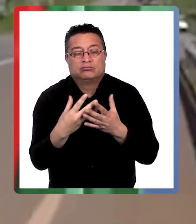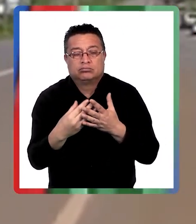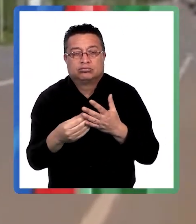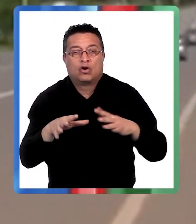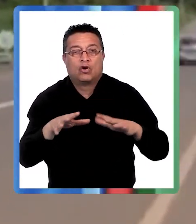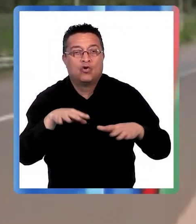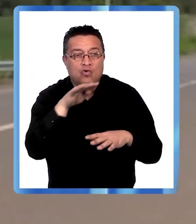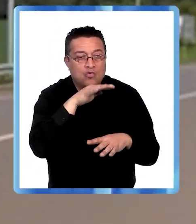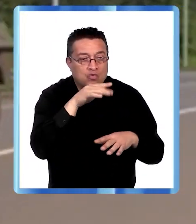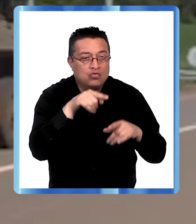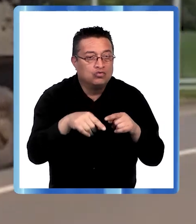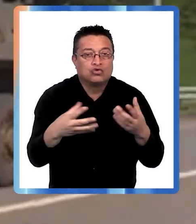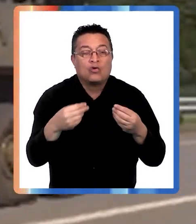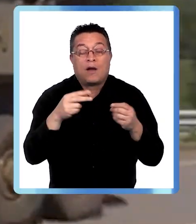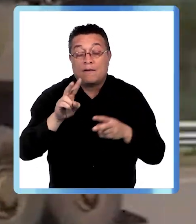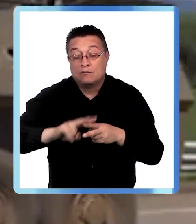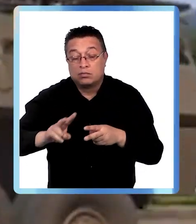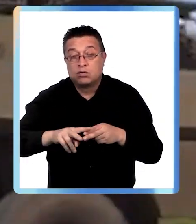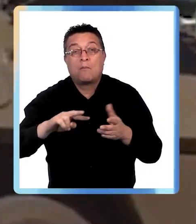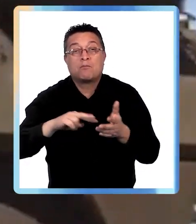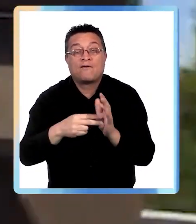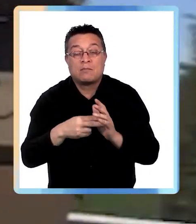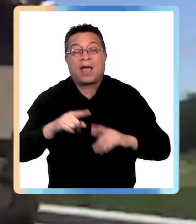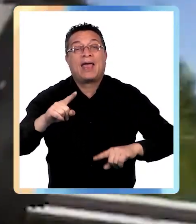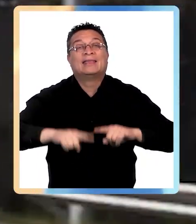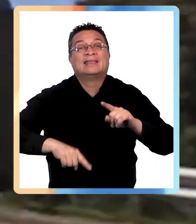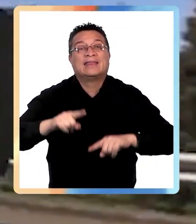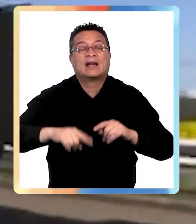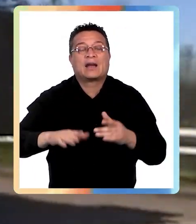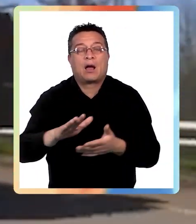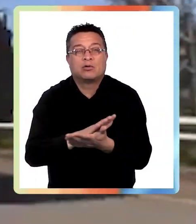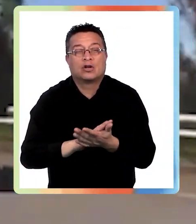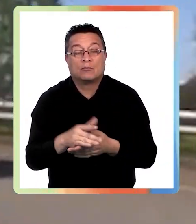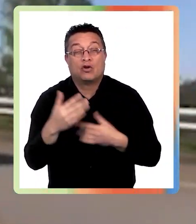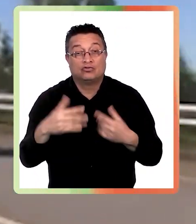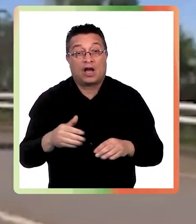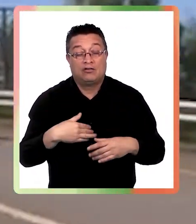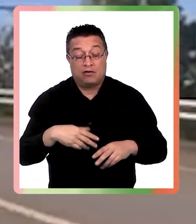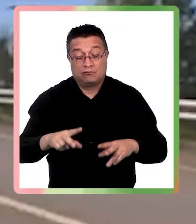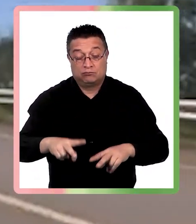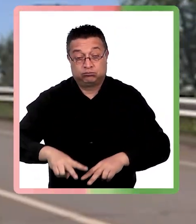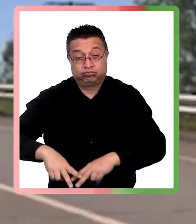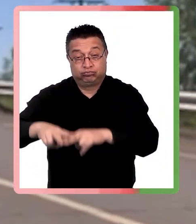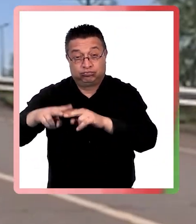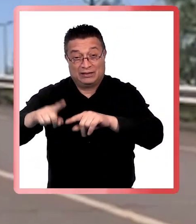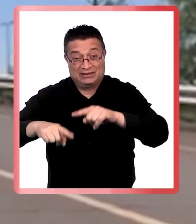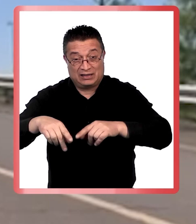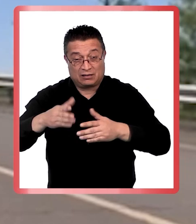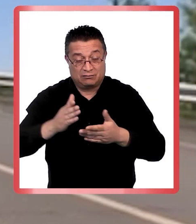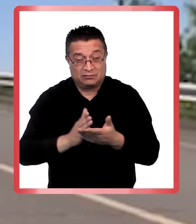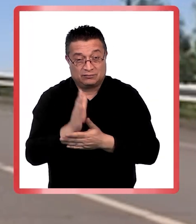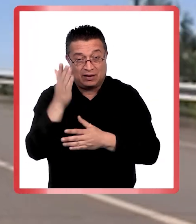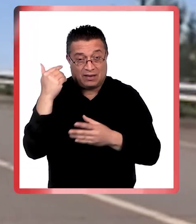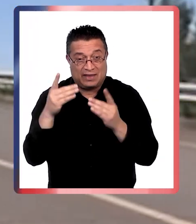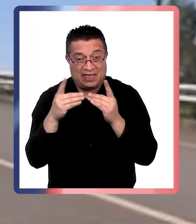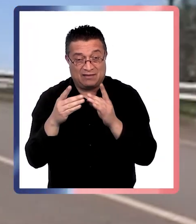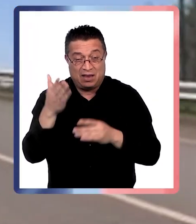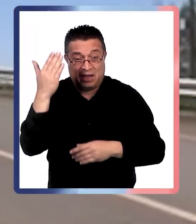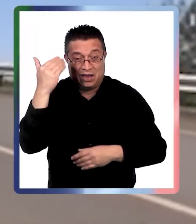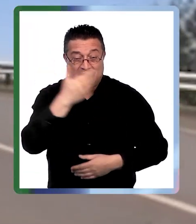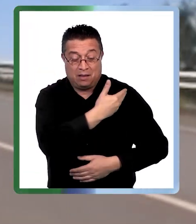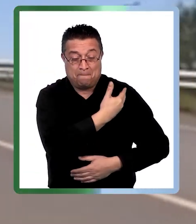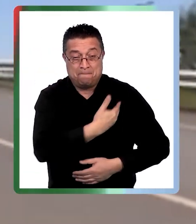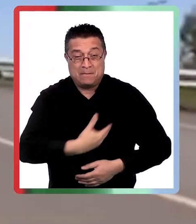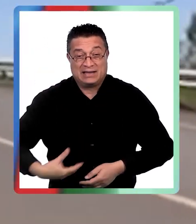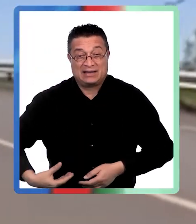no va a resolver ciertos problemas, por ejemplo, los temas de tierra. Cuando se creó el Fondo de Tierras al inicio de la democracia, en el gobierno del presidente